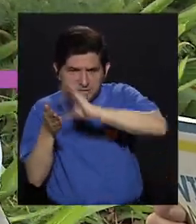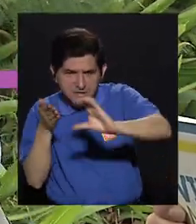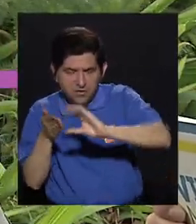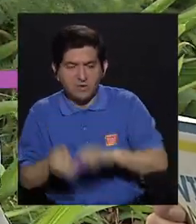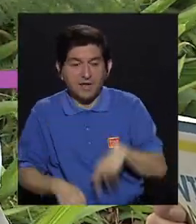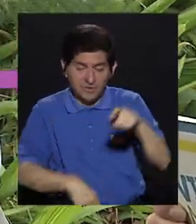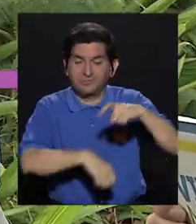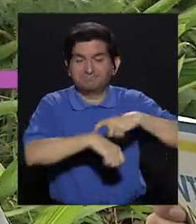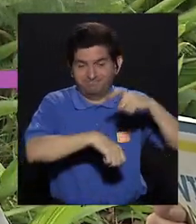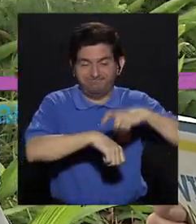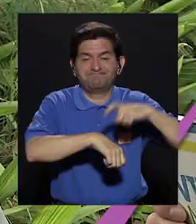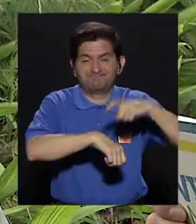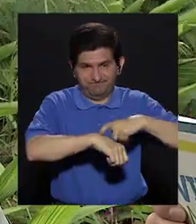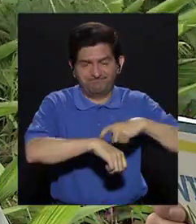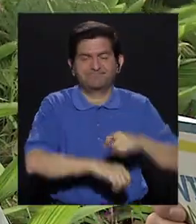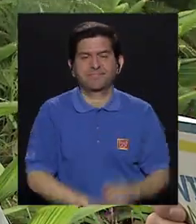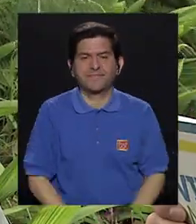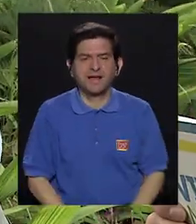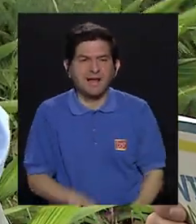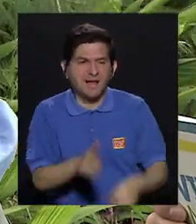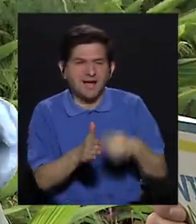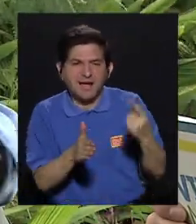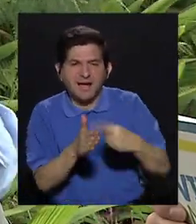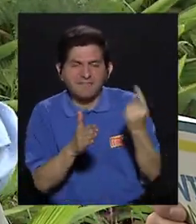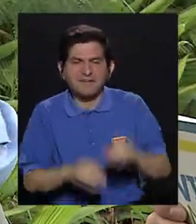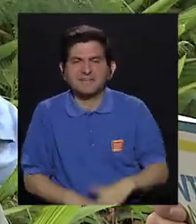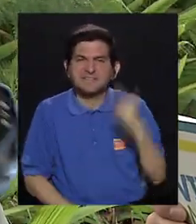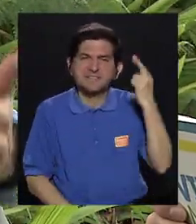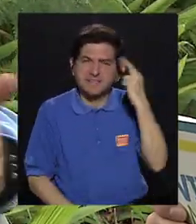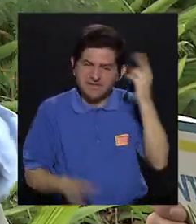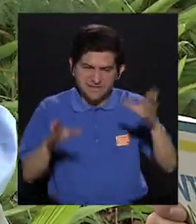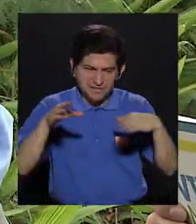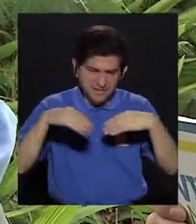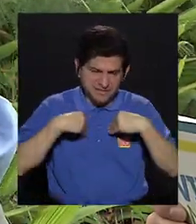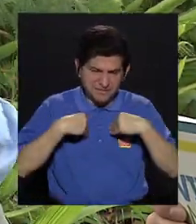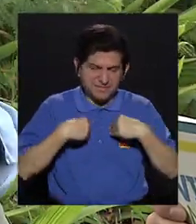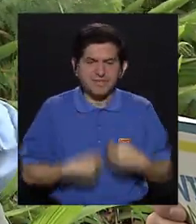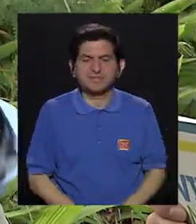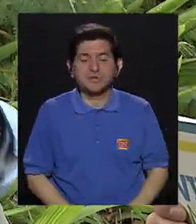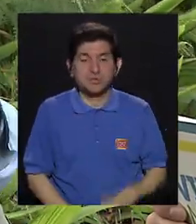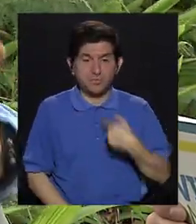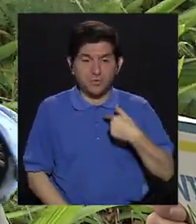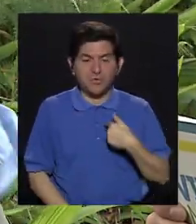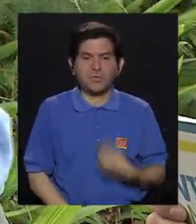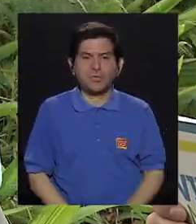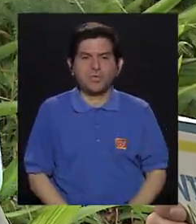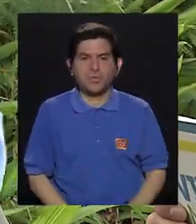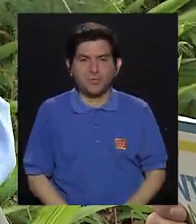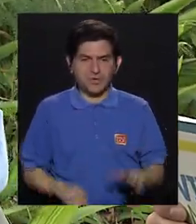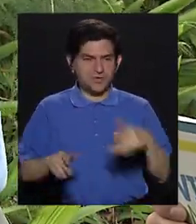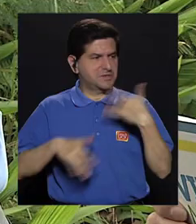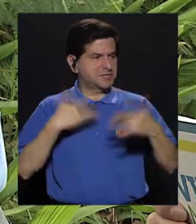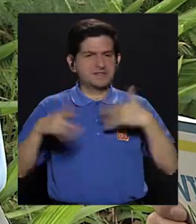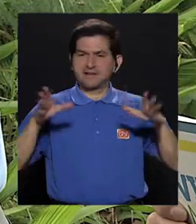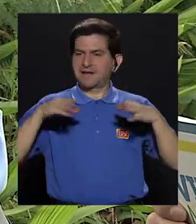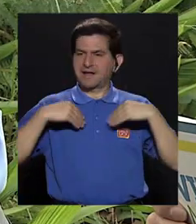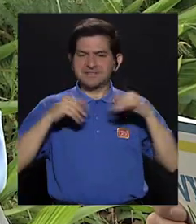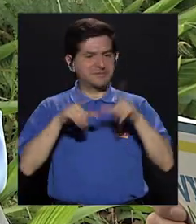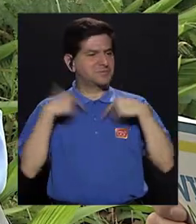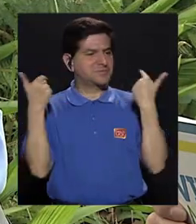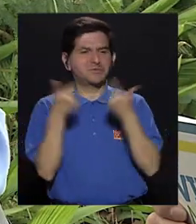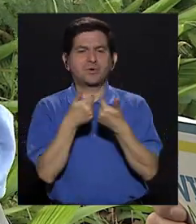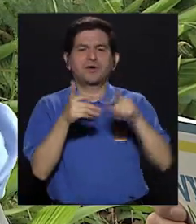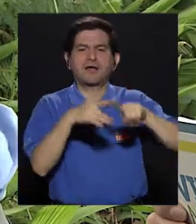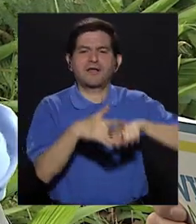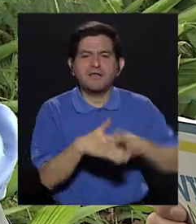se da precisamente en esa edad también. Entonces, muchas veces por aceptación, por formar parte del grupo, por esa presión, es